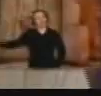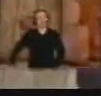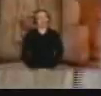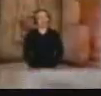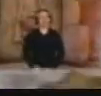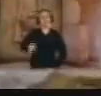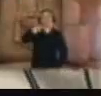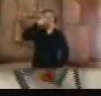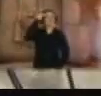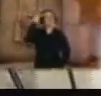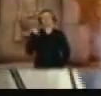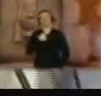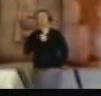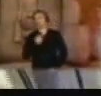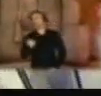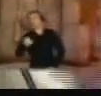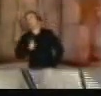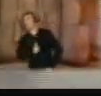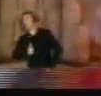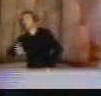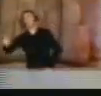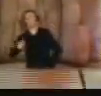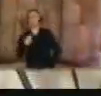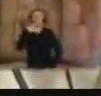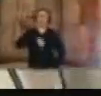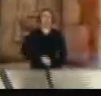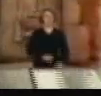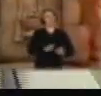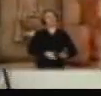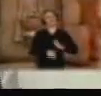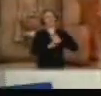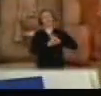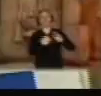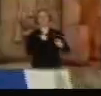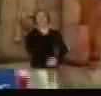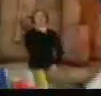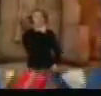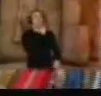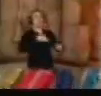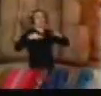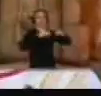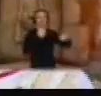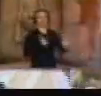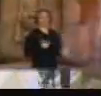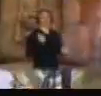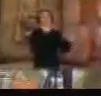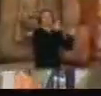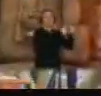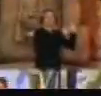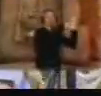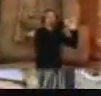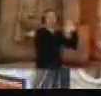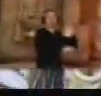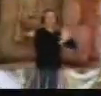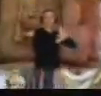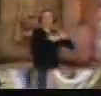¿Que se pensaba que me iba a marchar? No, yo me quedo aquí. Me sigo abonando en Unión Deportiva Las Palmas. Mira, que dejé el coche aparcado en segunda fila